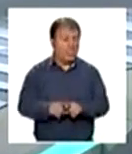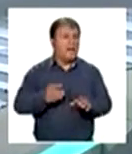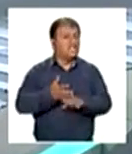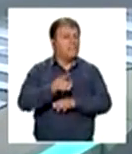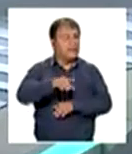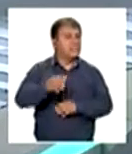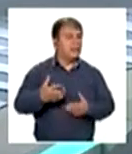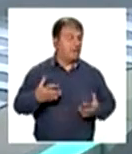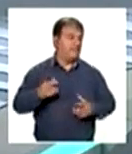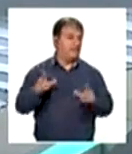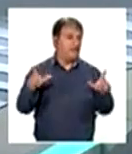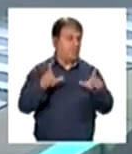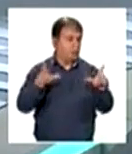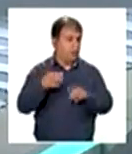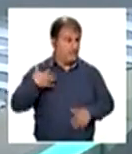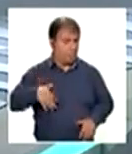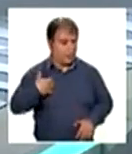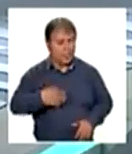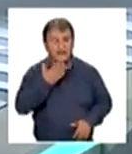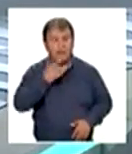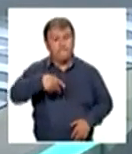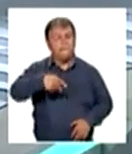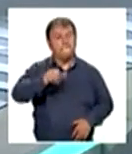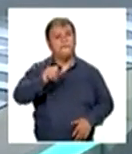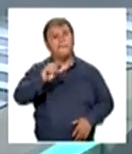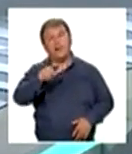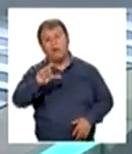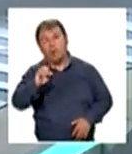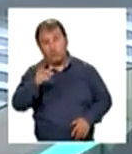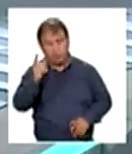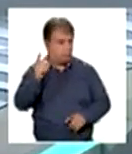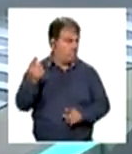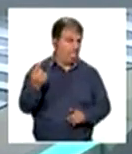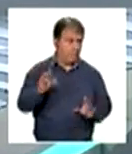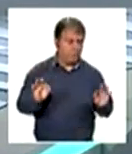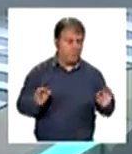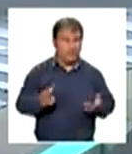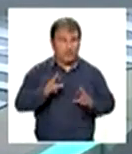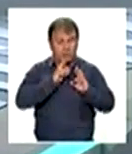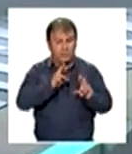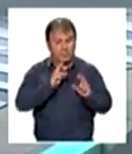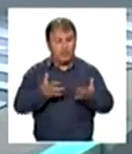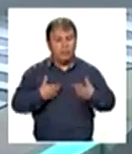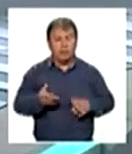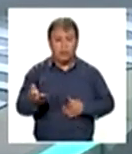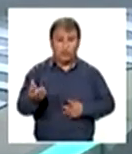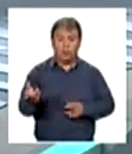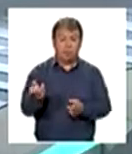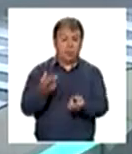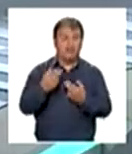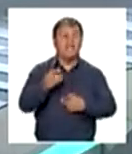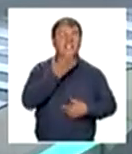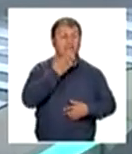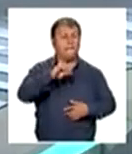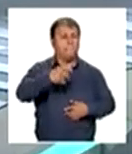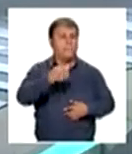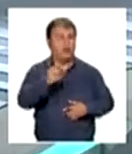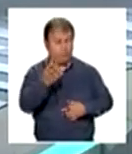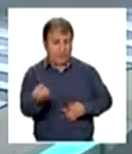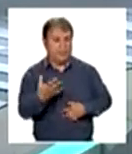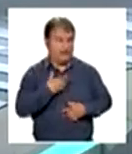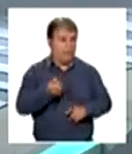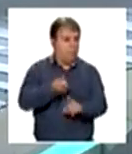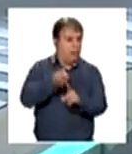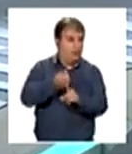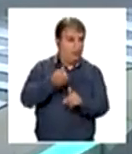esta cadena argentina, es que ha sido Paolo Guerrero, nadie más. Y que, por supuesto, los resultados los sabremos de boca de él mismo. No hay quien pueda confirmar esta